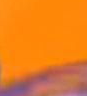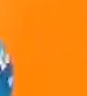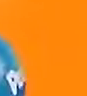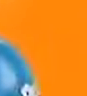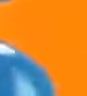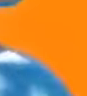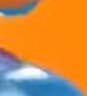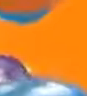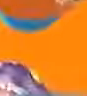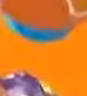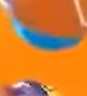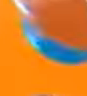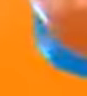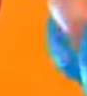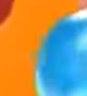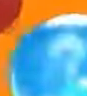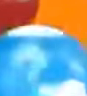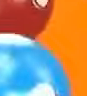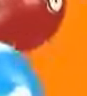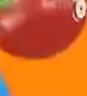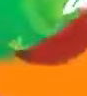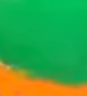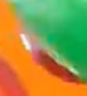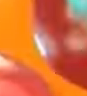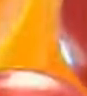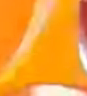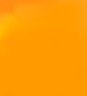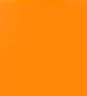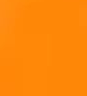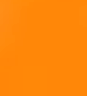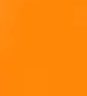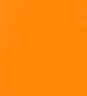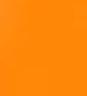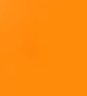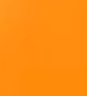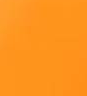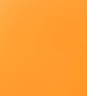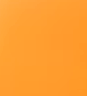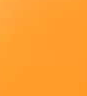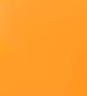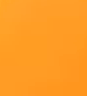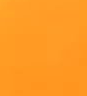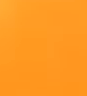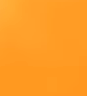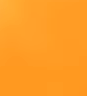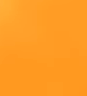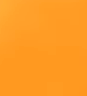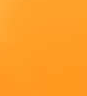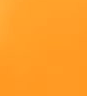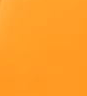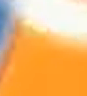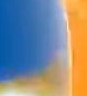con la confianza de cumplir tus sueños. Bienvenidos al sorteo Loto.